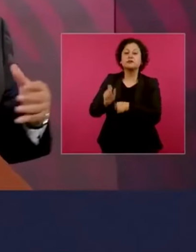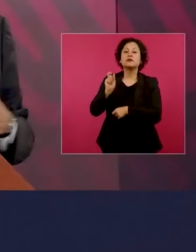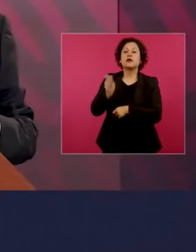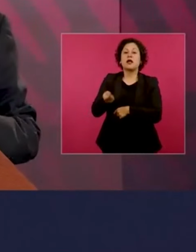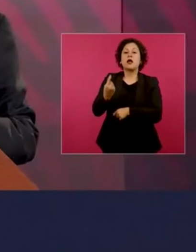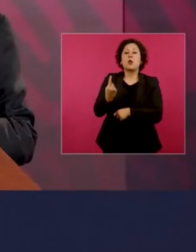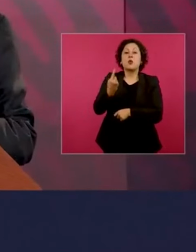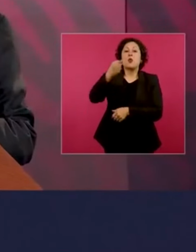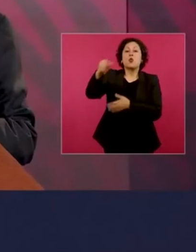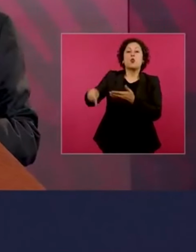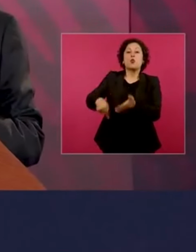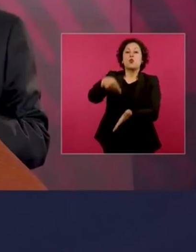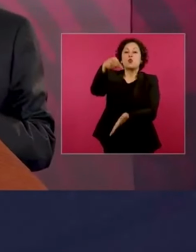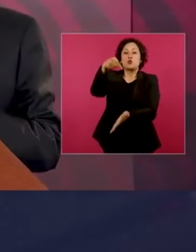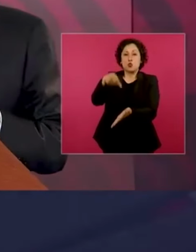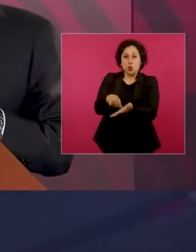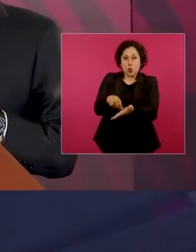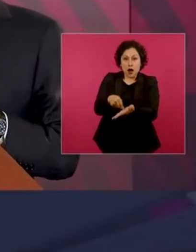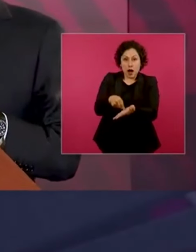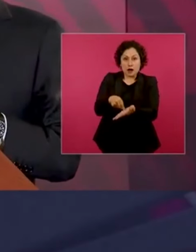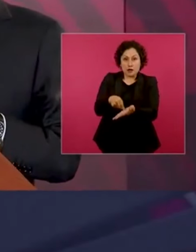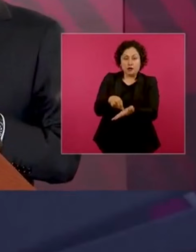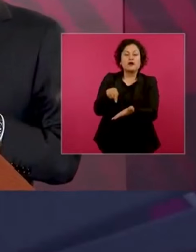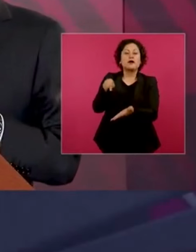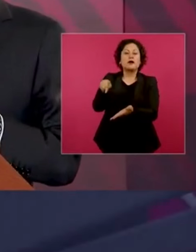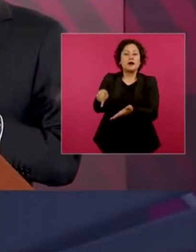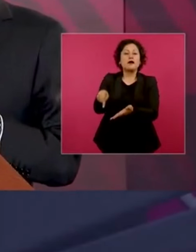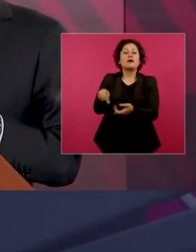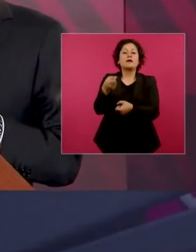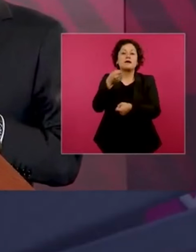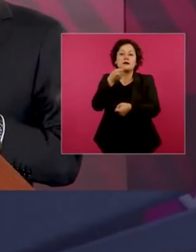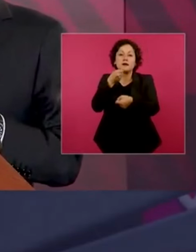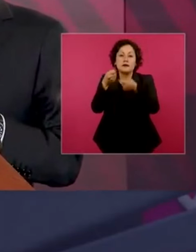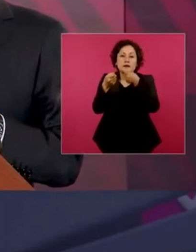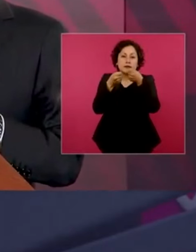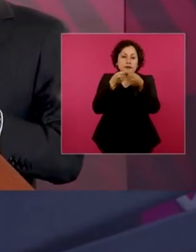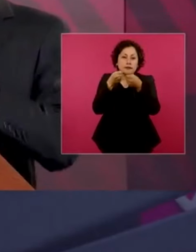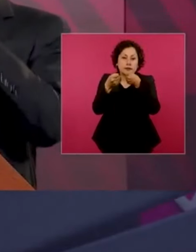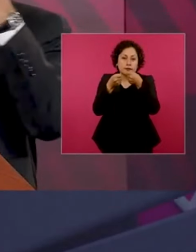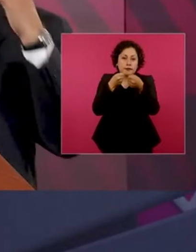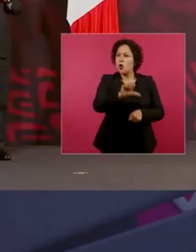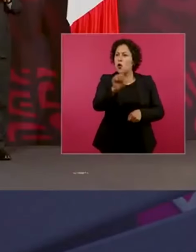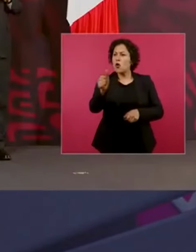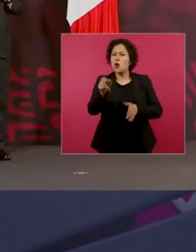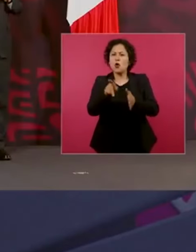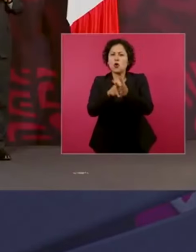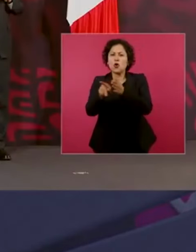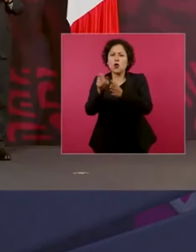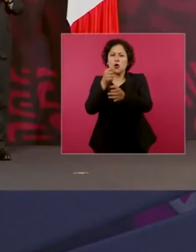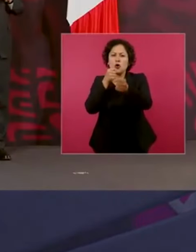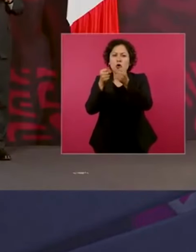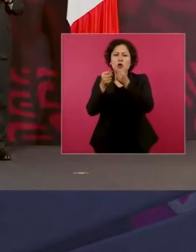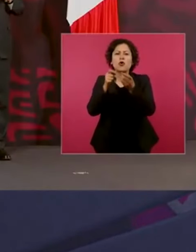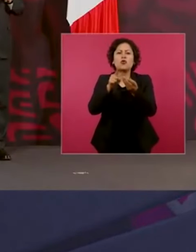criminales, insistió, nadie lo sacaba de la historia que a él le convenía, aunque fuera mentira, la historia del